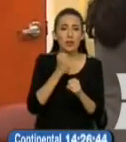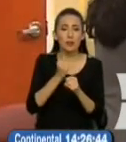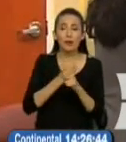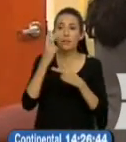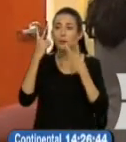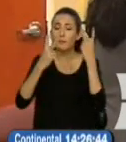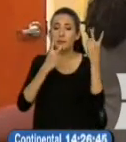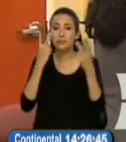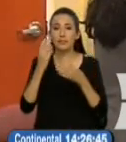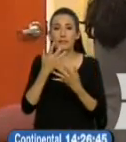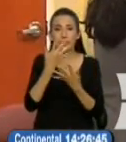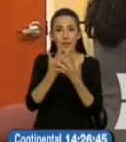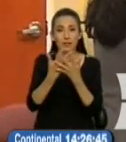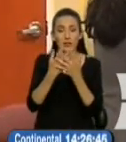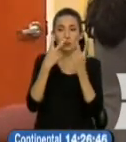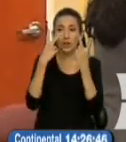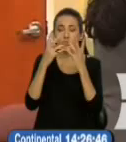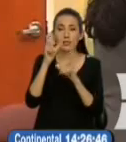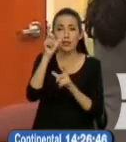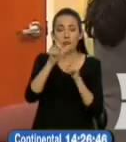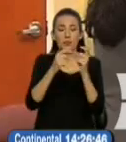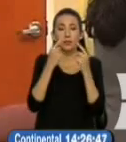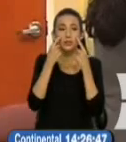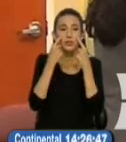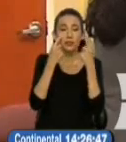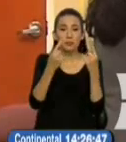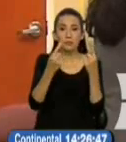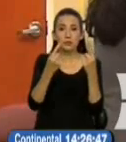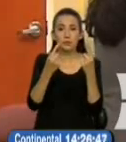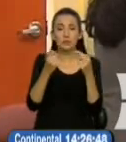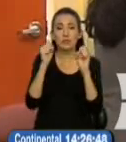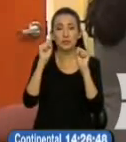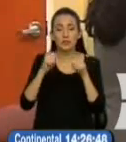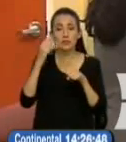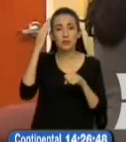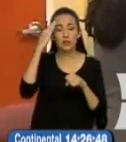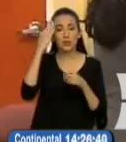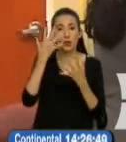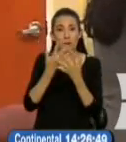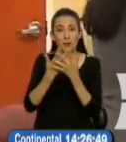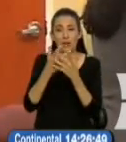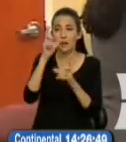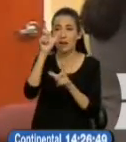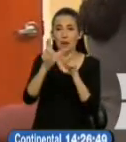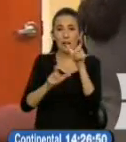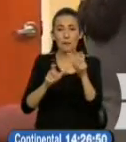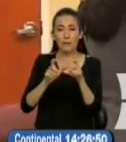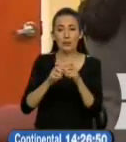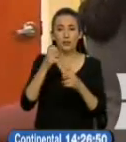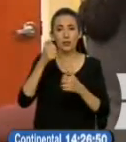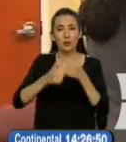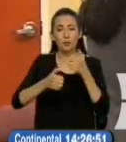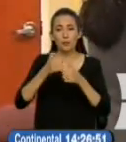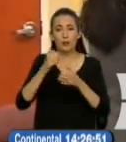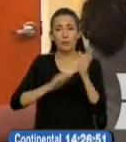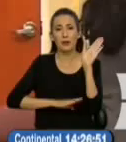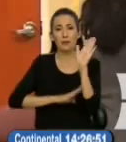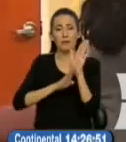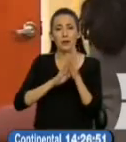a las cárceles. Hemos descubierto que en los centros de detención es donde más existe la gente con un alto grado